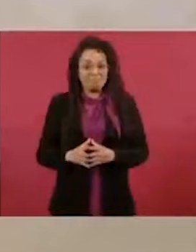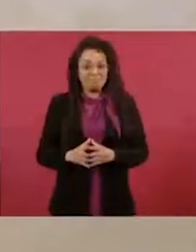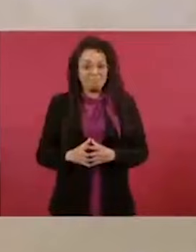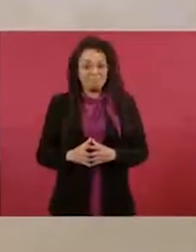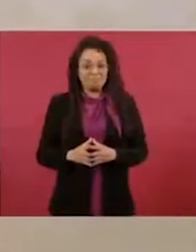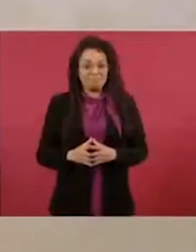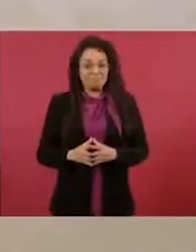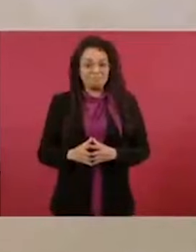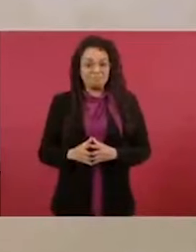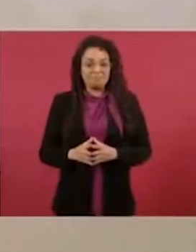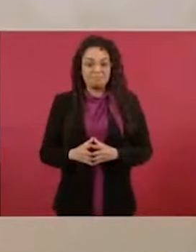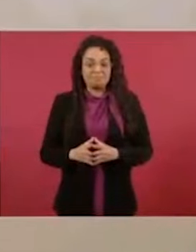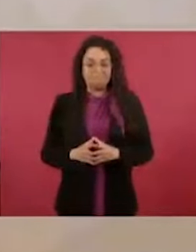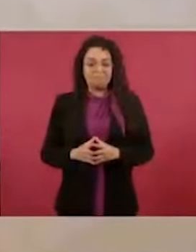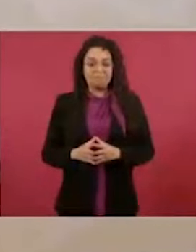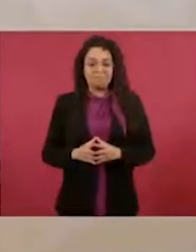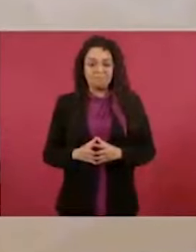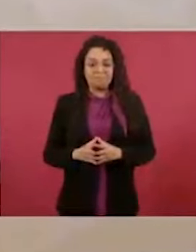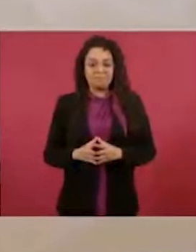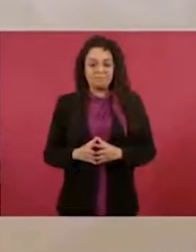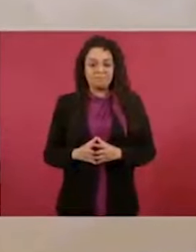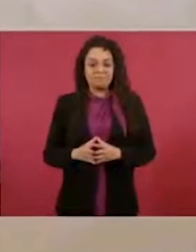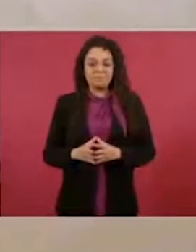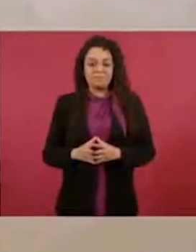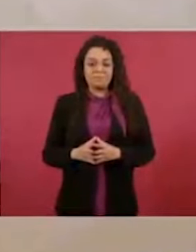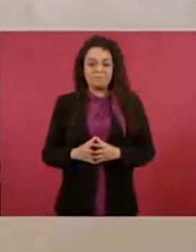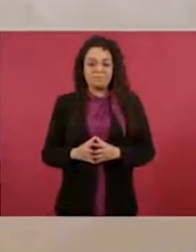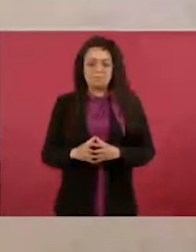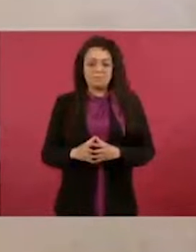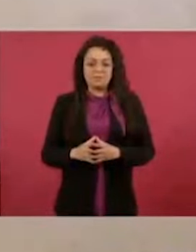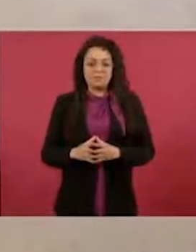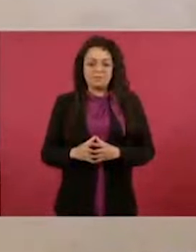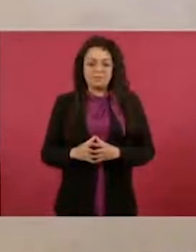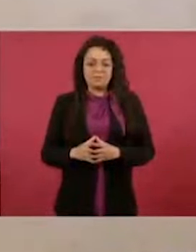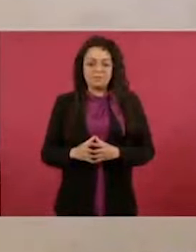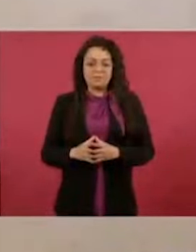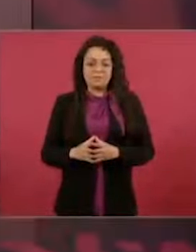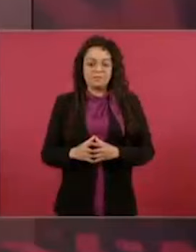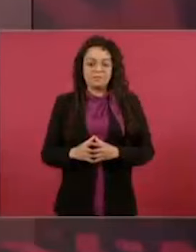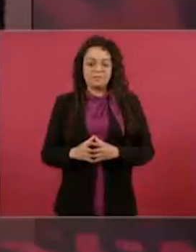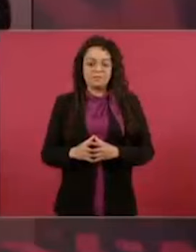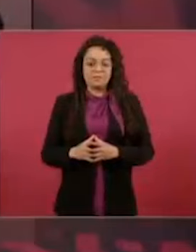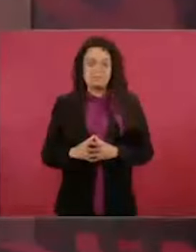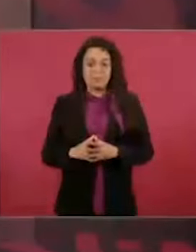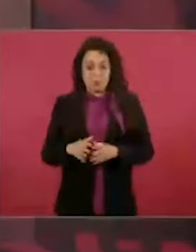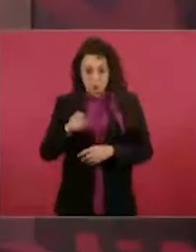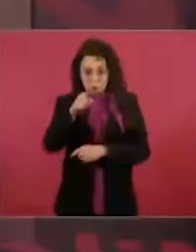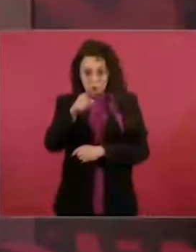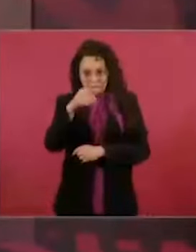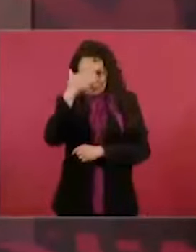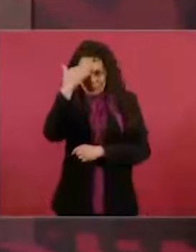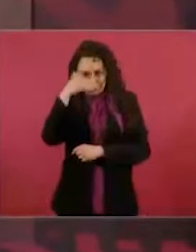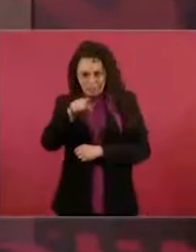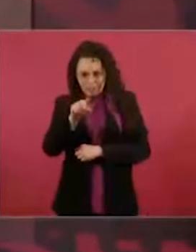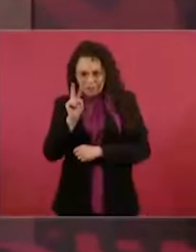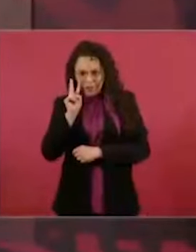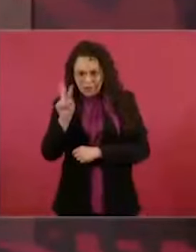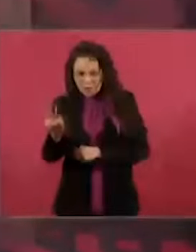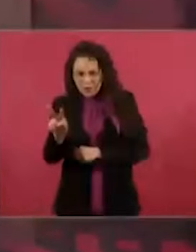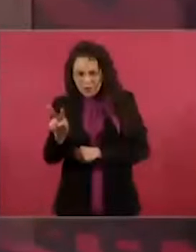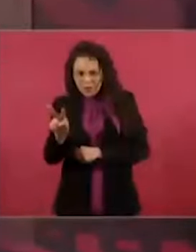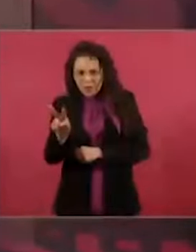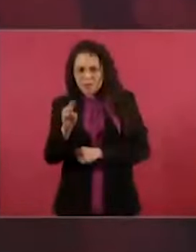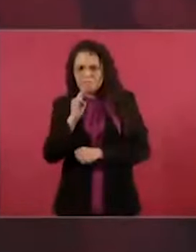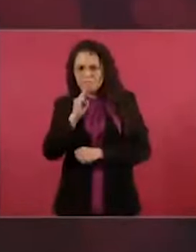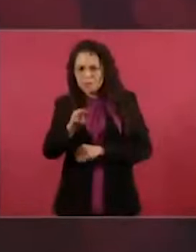transformación al poder judicial lo que se propone son cambios profundos se está hablando de que haya una justicia pronta